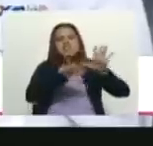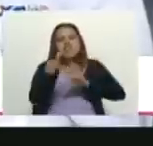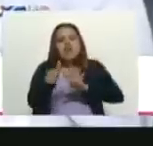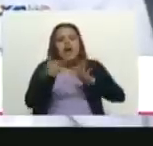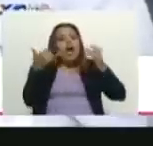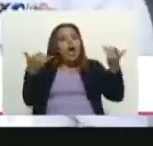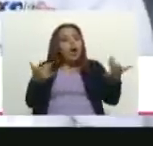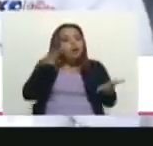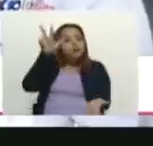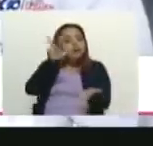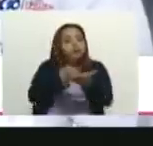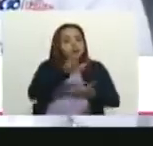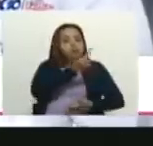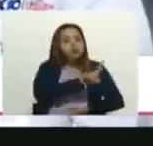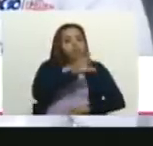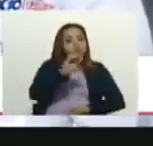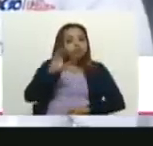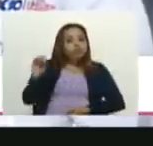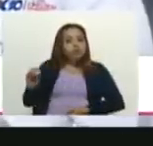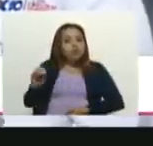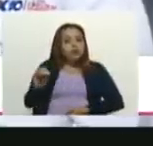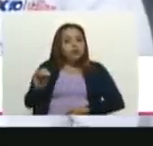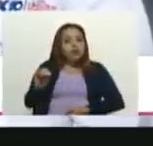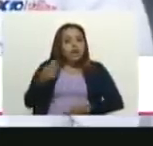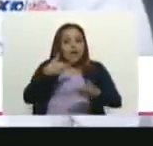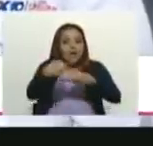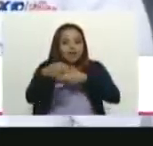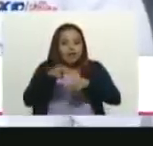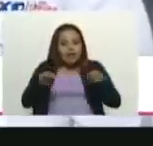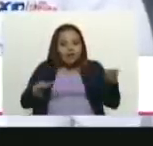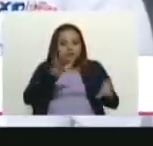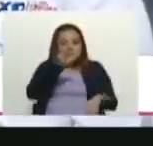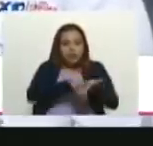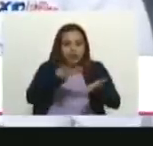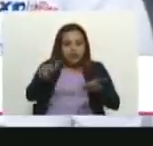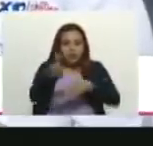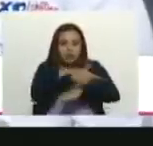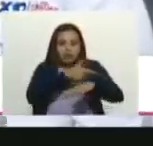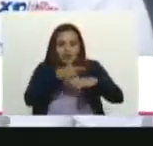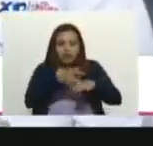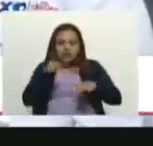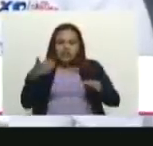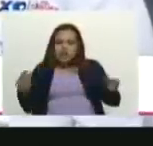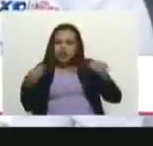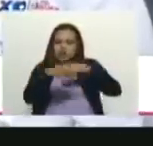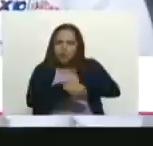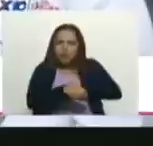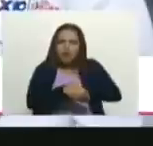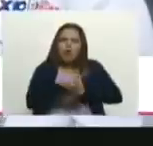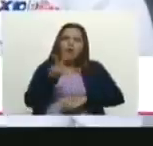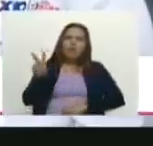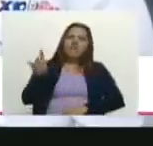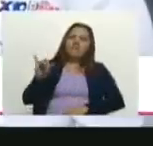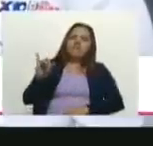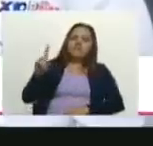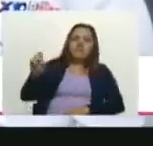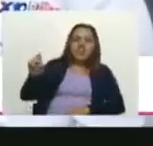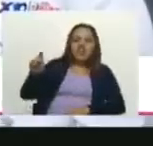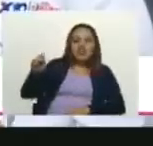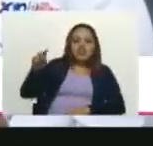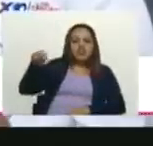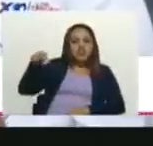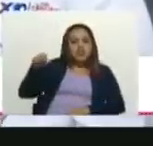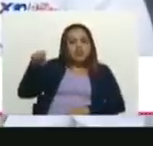y certificadas por el gobierno también de Vietnam, que en esa Cámara Vietnamita Venezolana, el presidente es otro